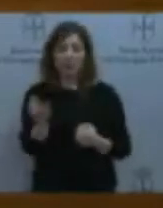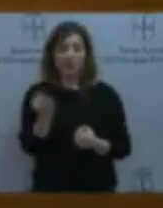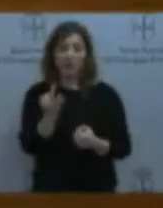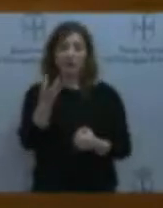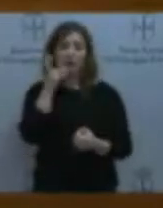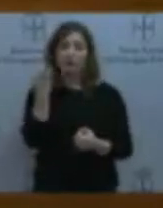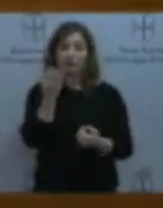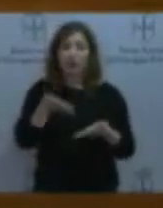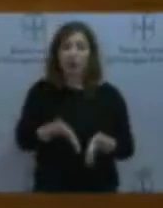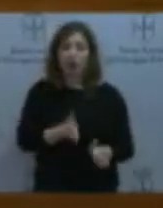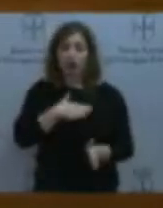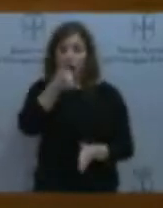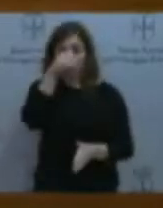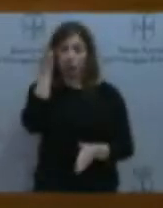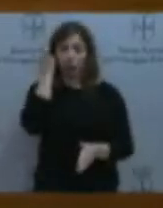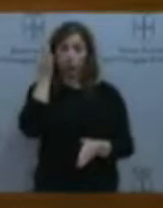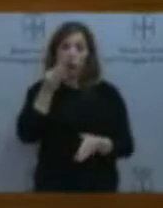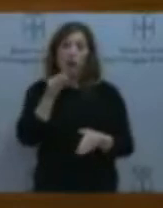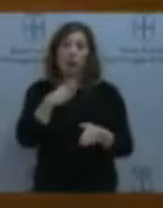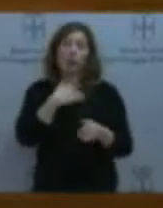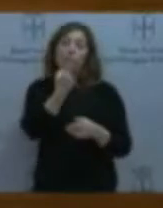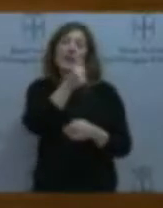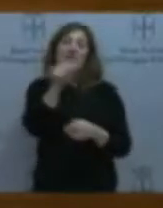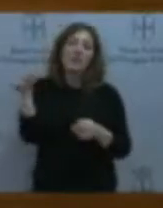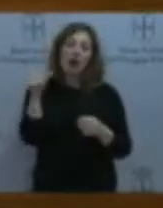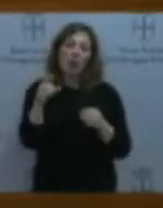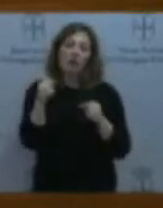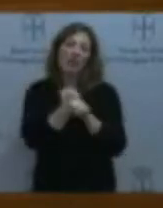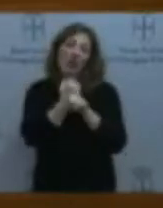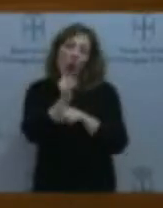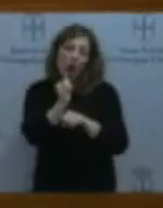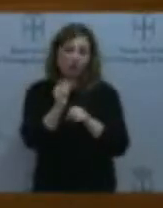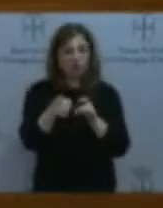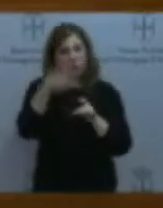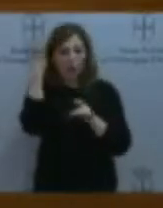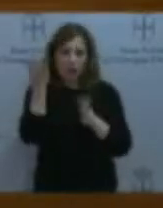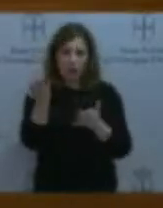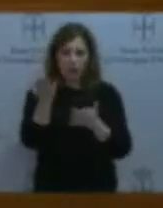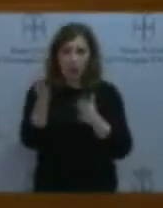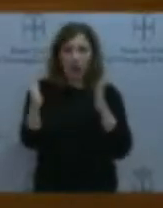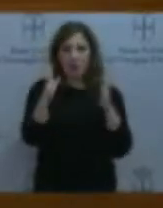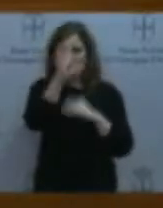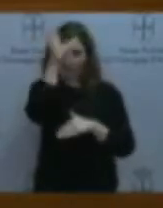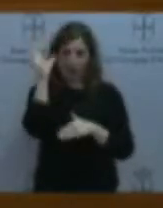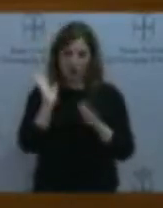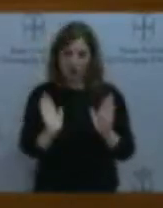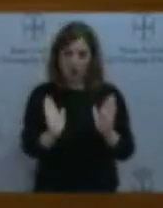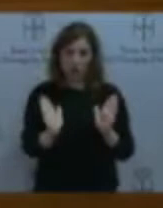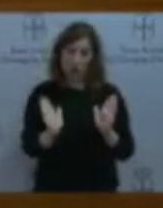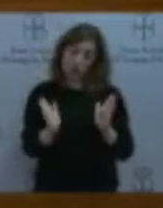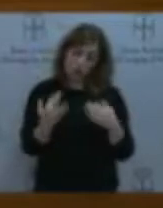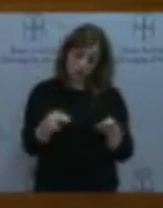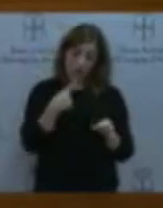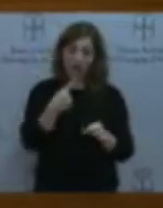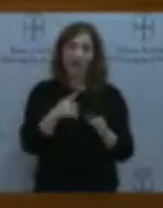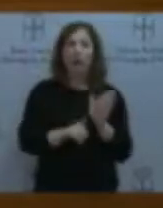van a tener con suerte un trabajo que dure una semana cuando llegue el verano. Eso es a lo que suena decir cómo ha